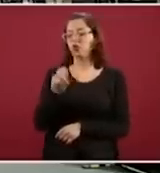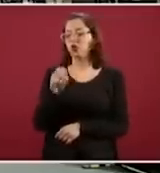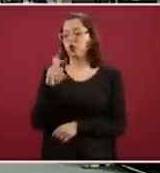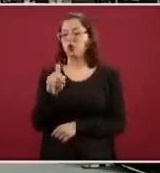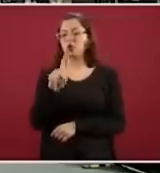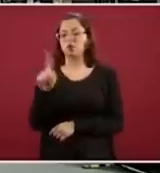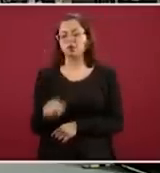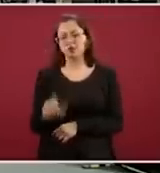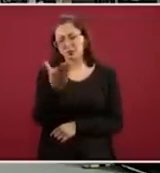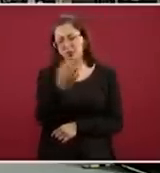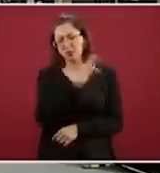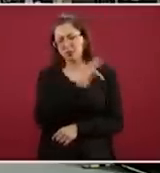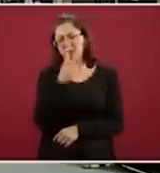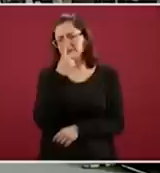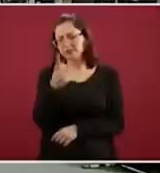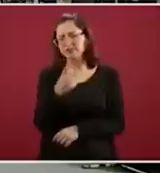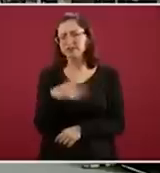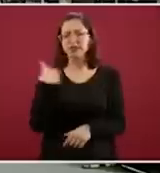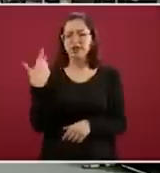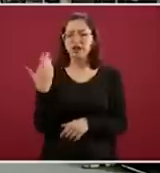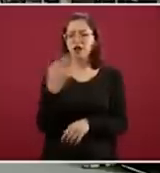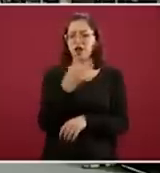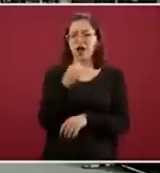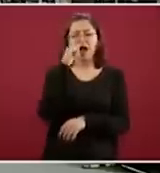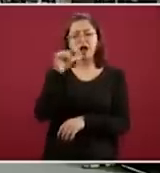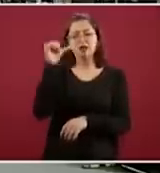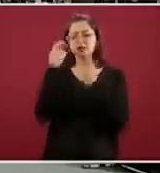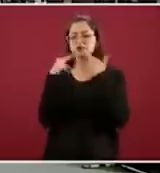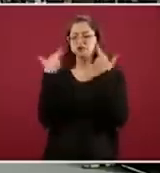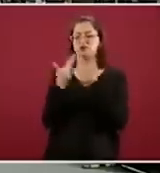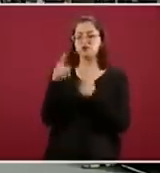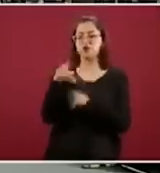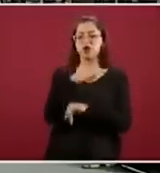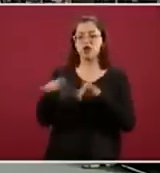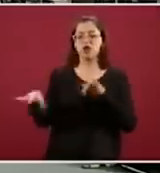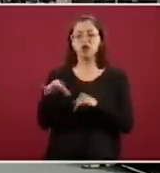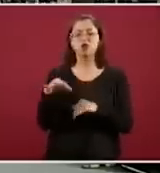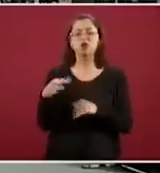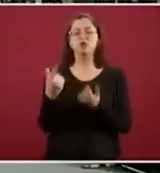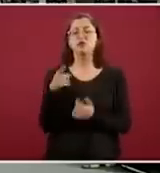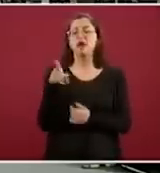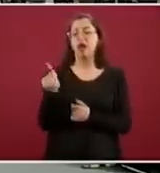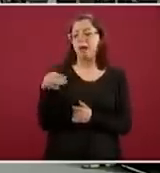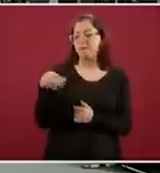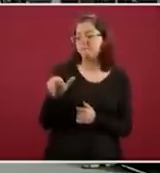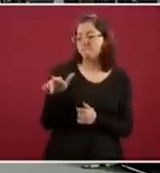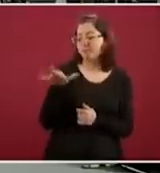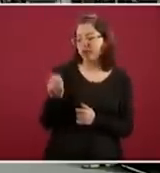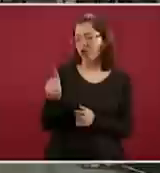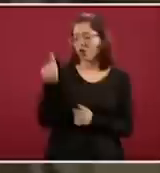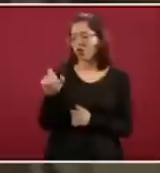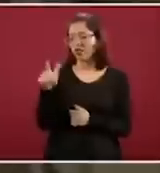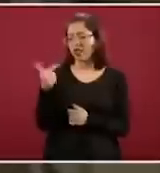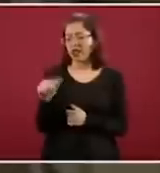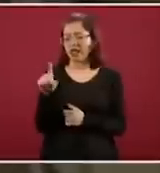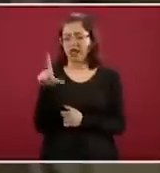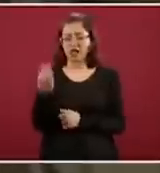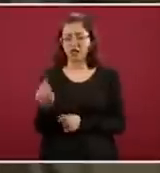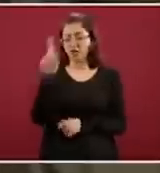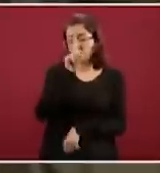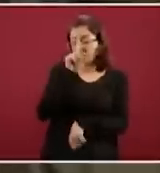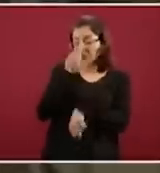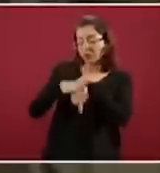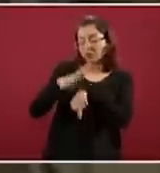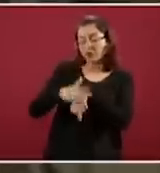lo que platicó con Mario Delgado en su última reunión. Ayer declaró a los medios que usted le hizo una recomendación para que puedan buscar